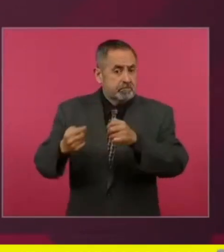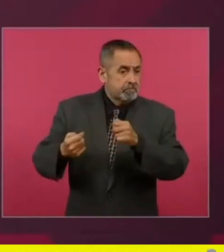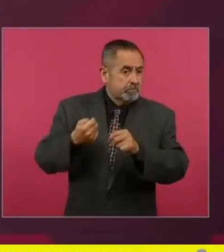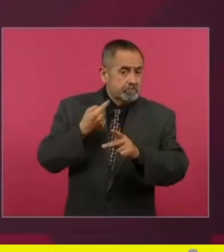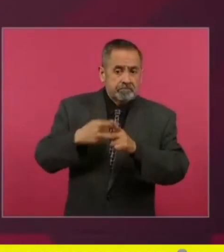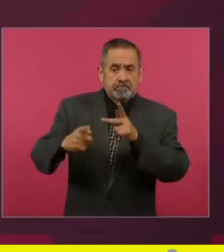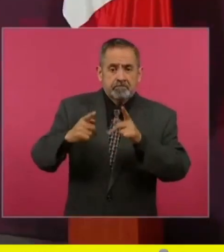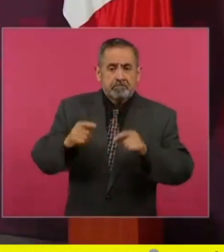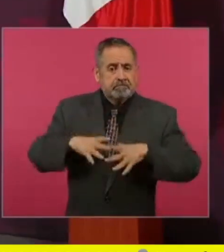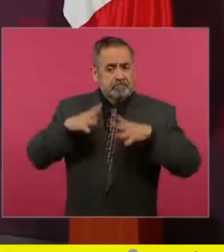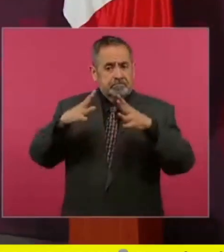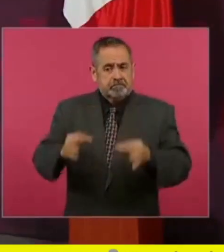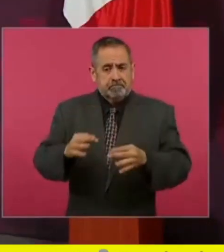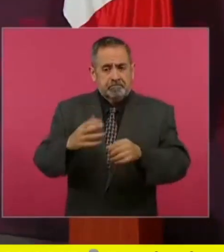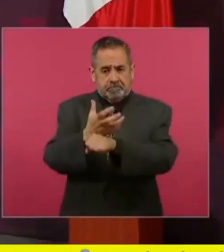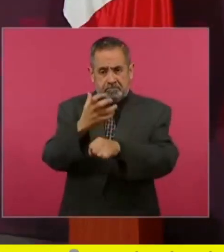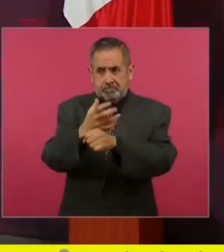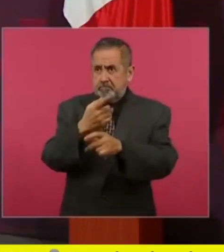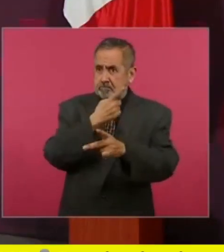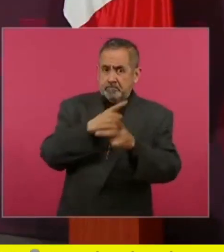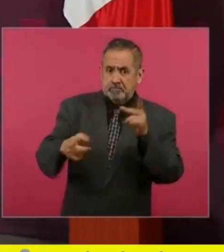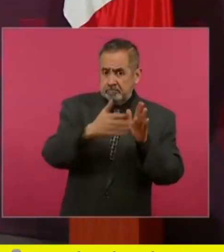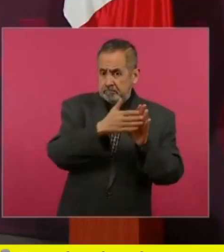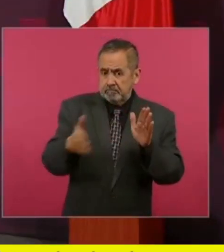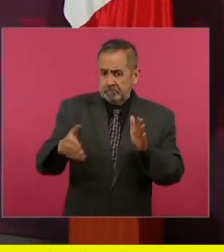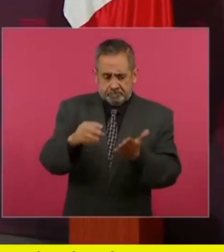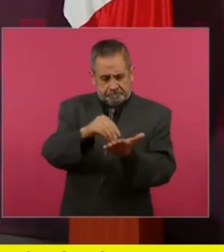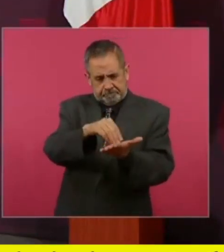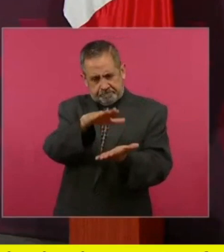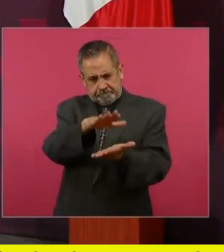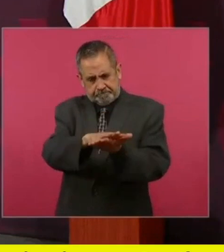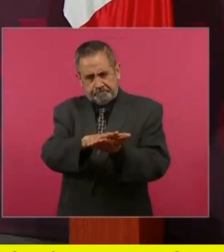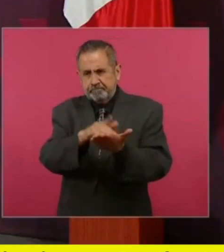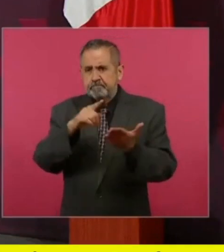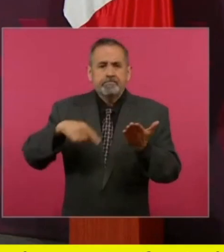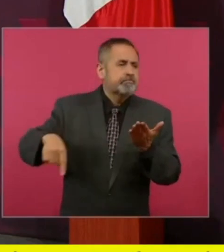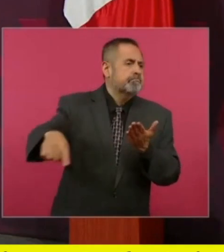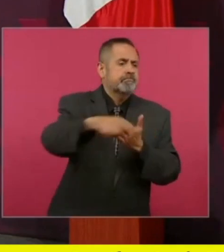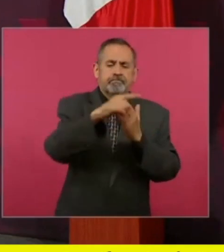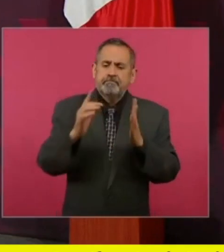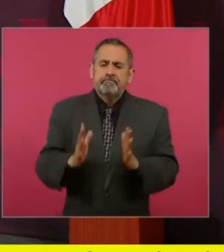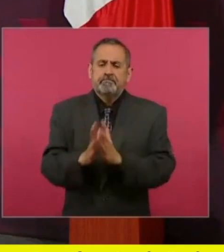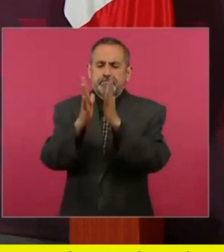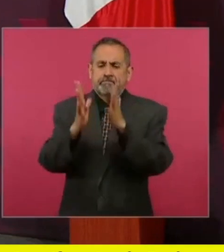de esa nación se estableció la democracia participativa